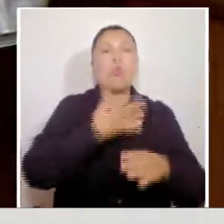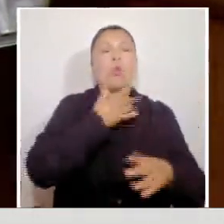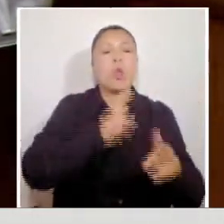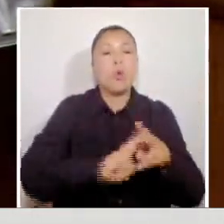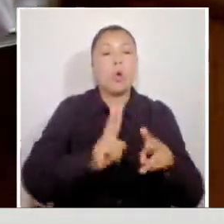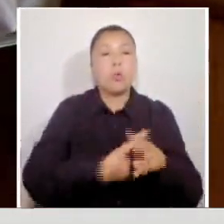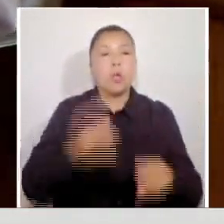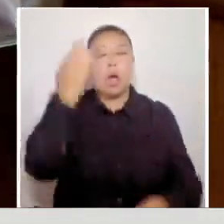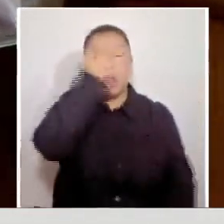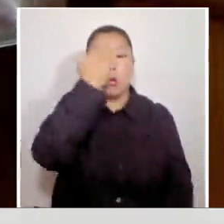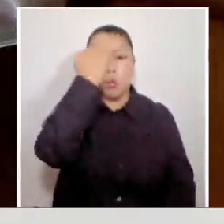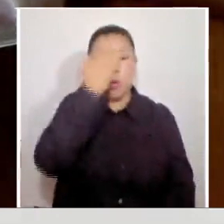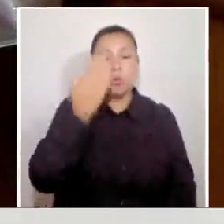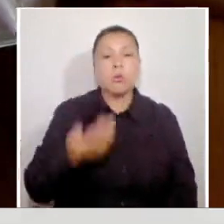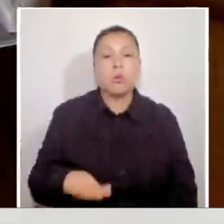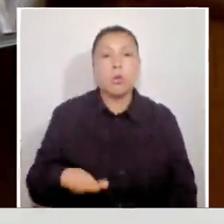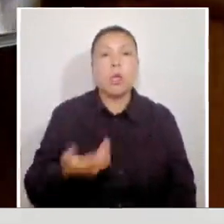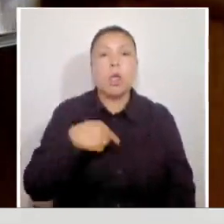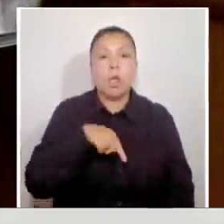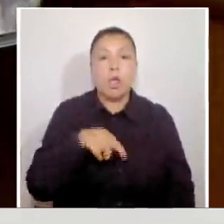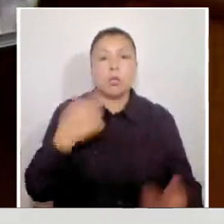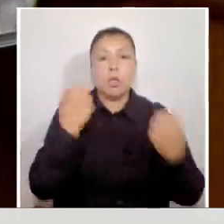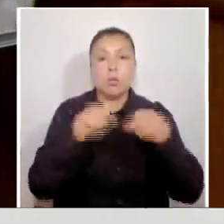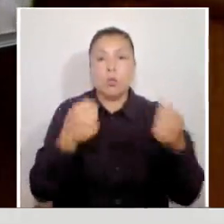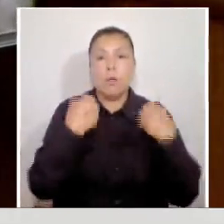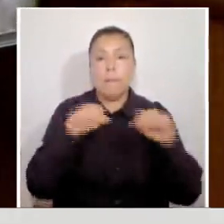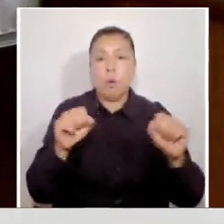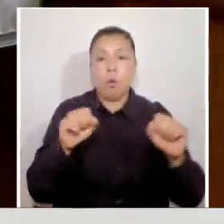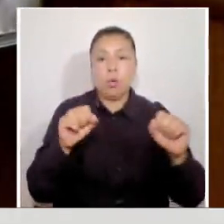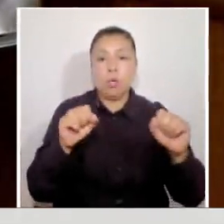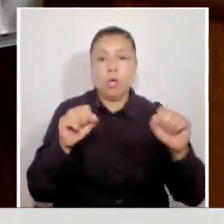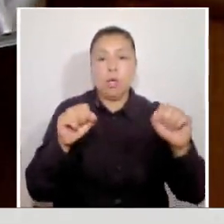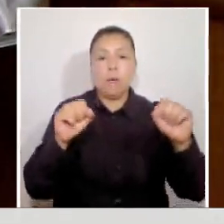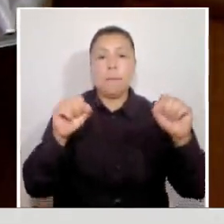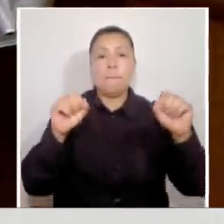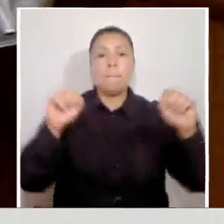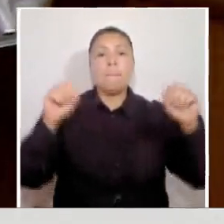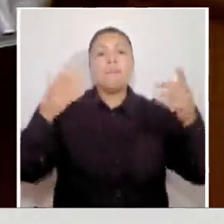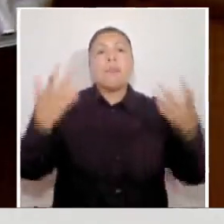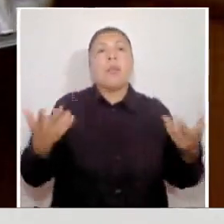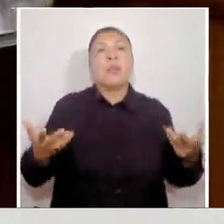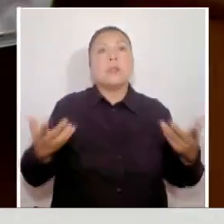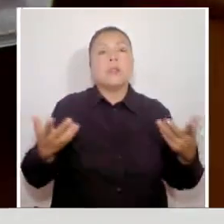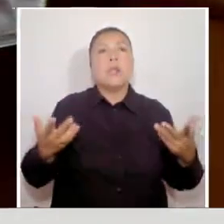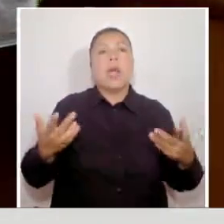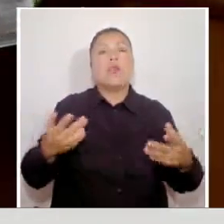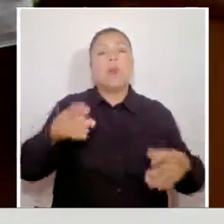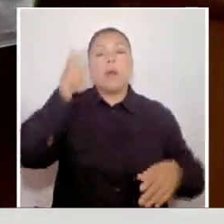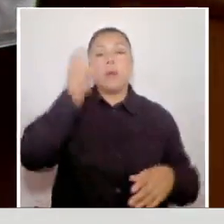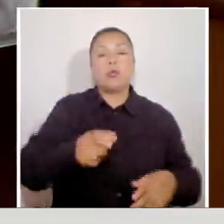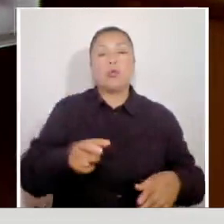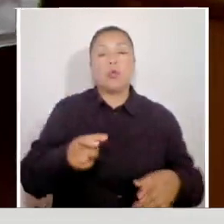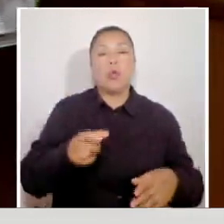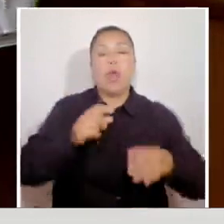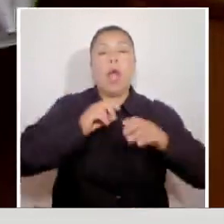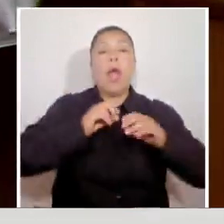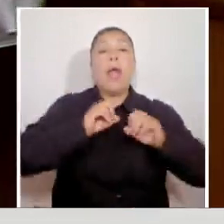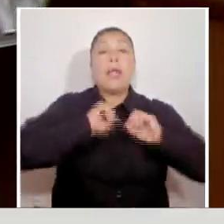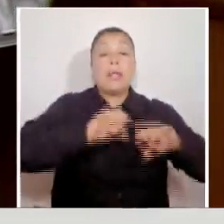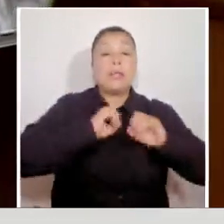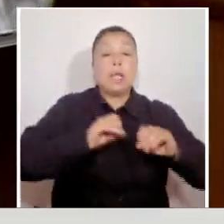preocupaciones Este es un deporte que si hay algún instructor que está en una